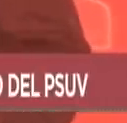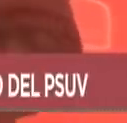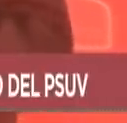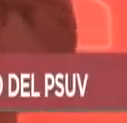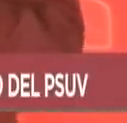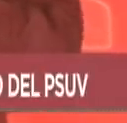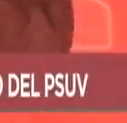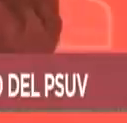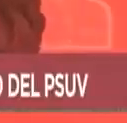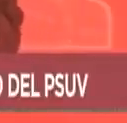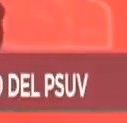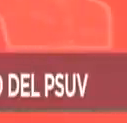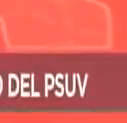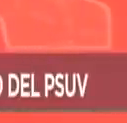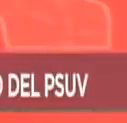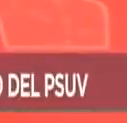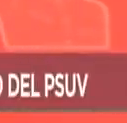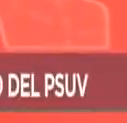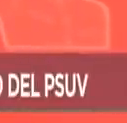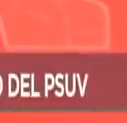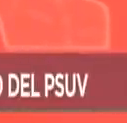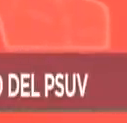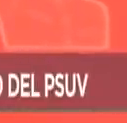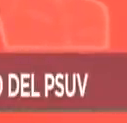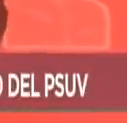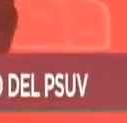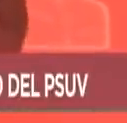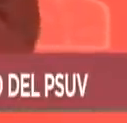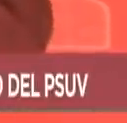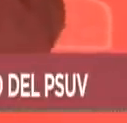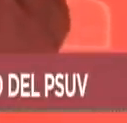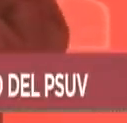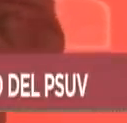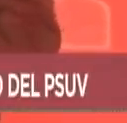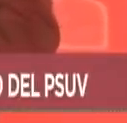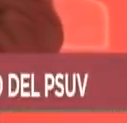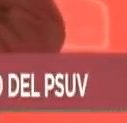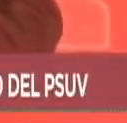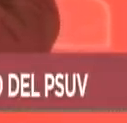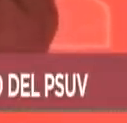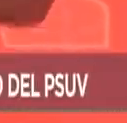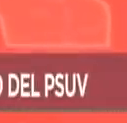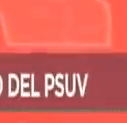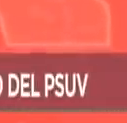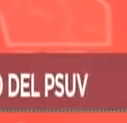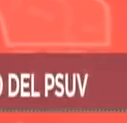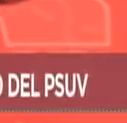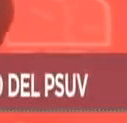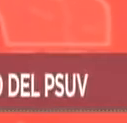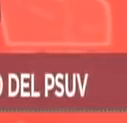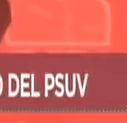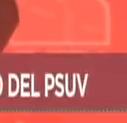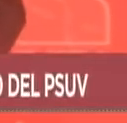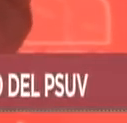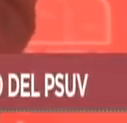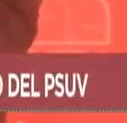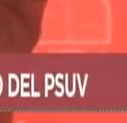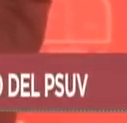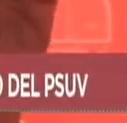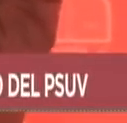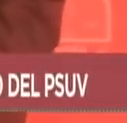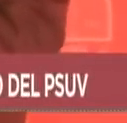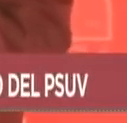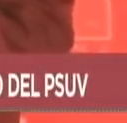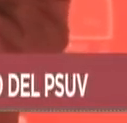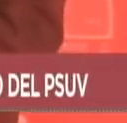acción sociopolítica. En segundo lugar, lo relativo a un tema trascendental de cara a las próximas elecciones de